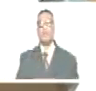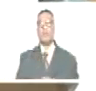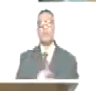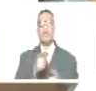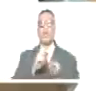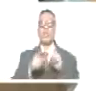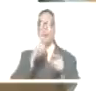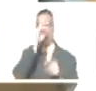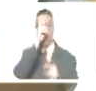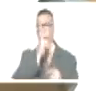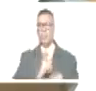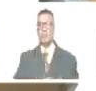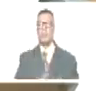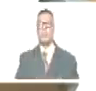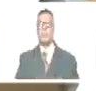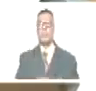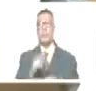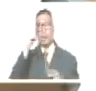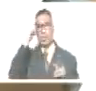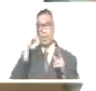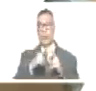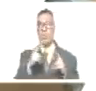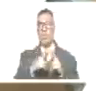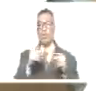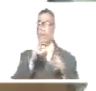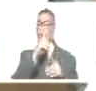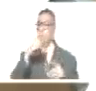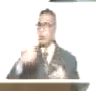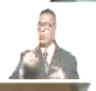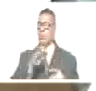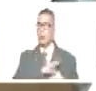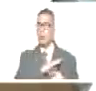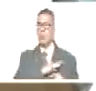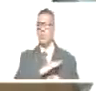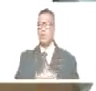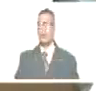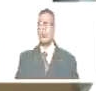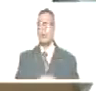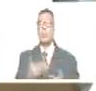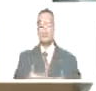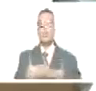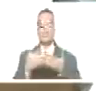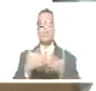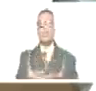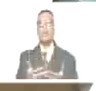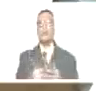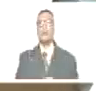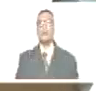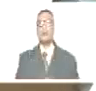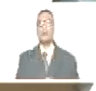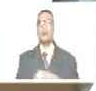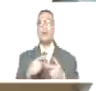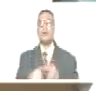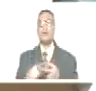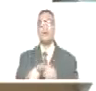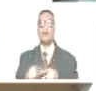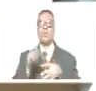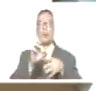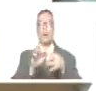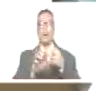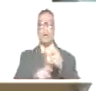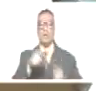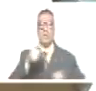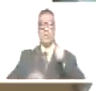discapacidad, reconociéndoles sus derechos y dándole a través de los distintos instrumentos jurídicos que hemos